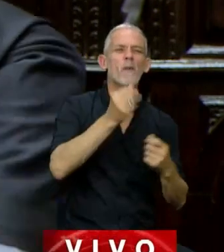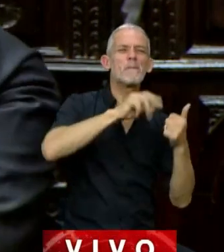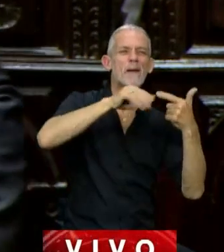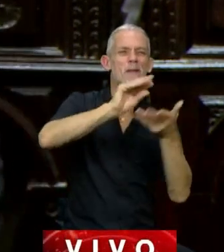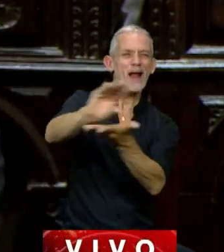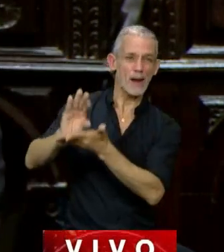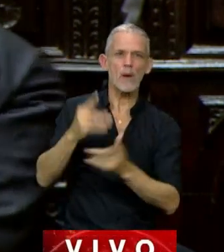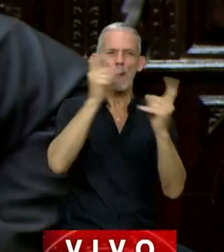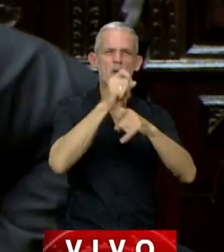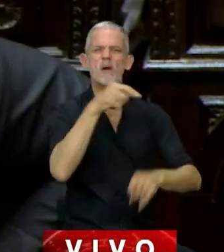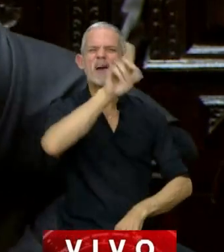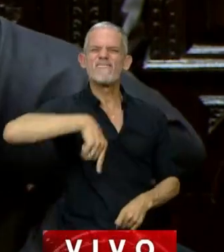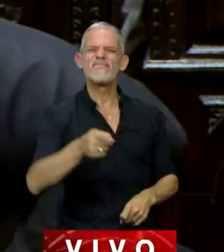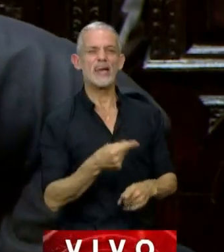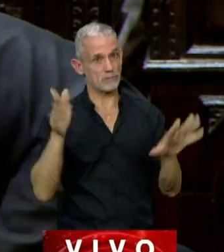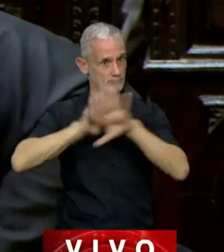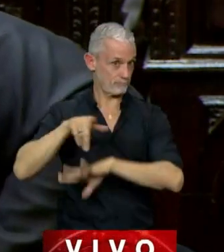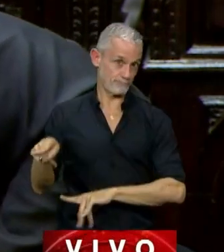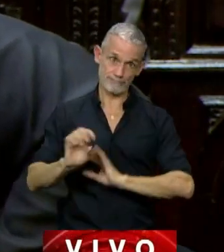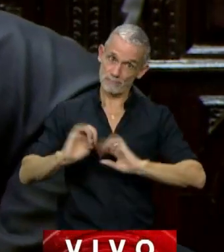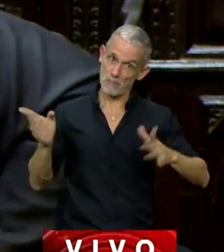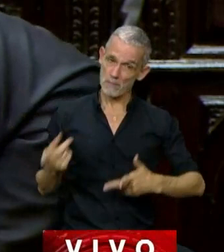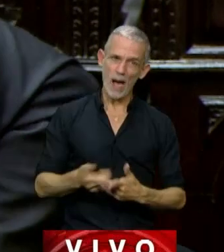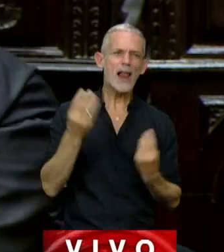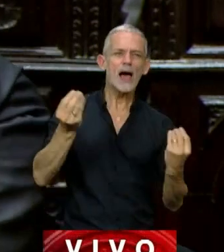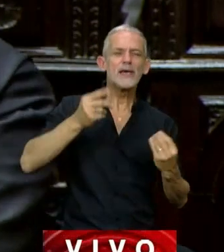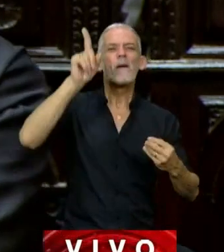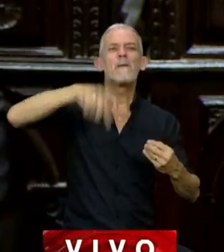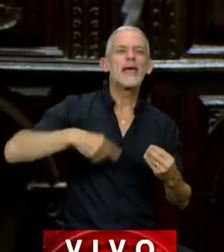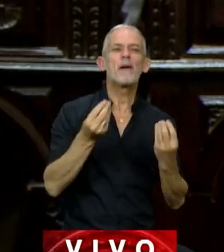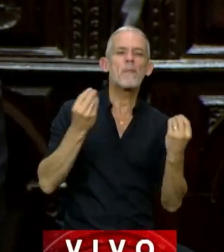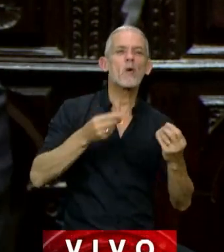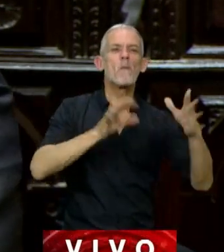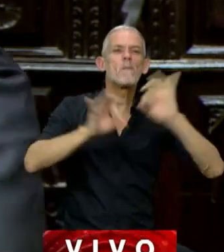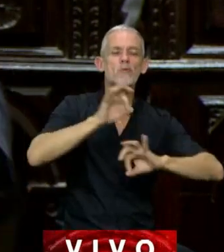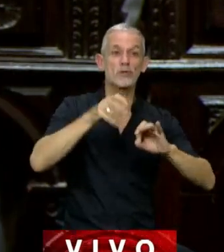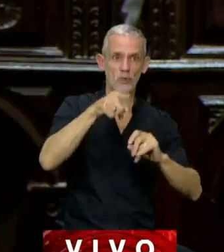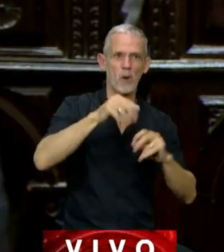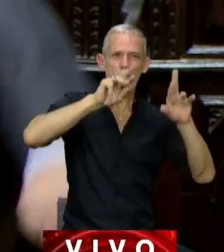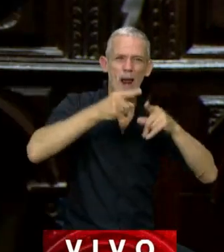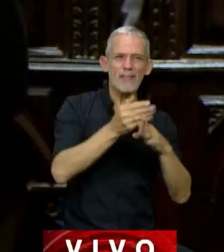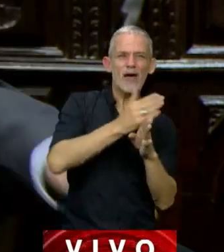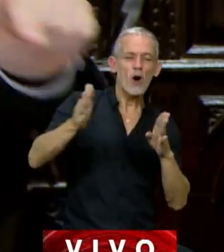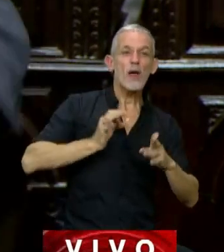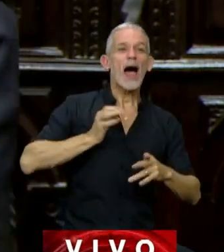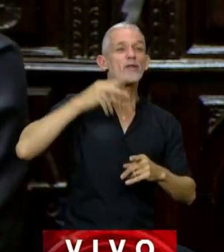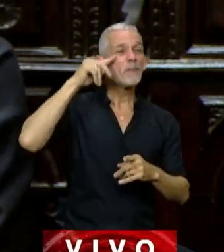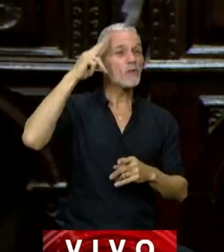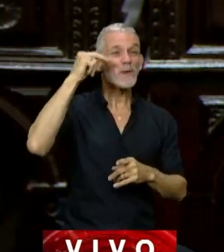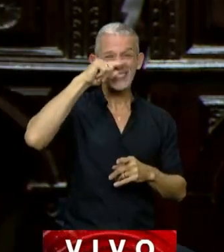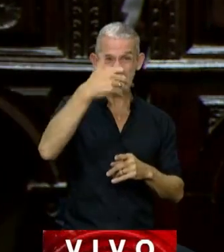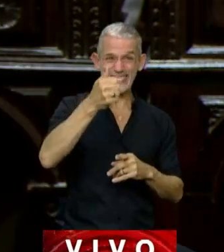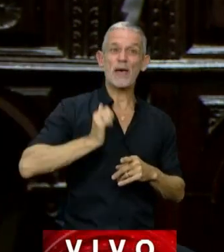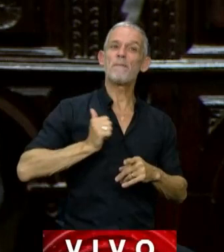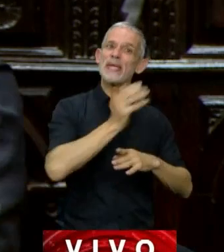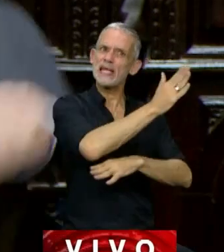los problemas de nuestro país. Se equivocan. Son las consecuencias de un proyecto político que se inició en el 76